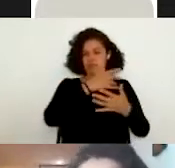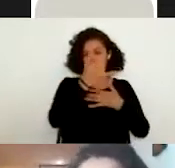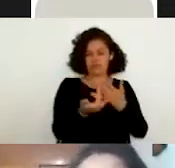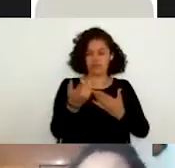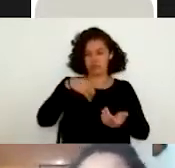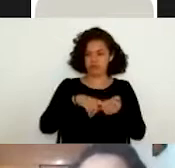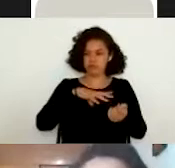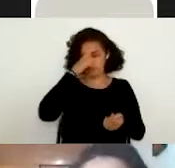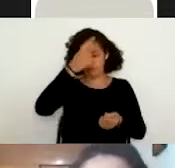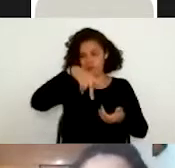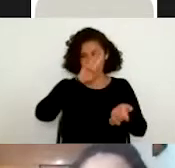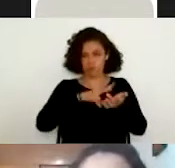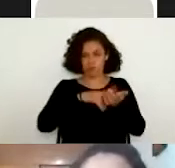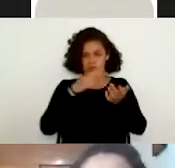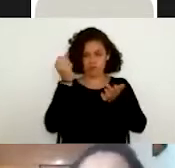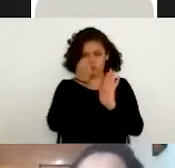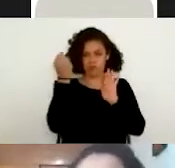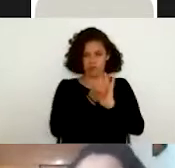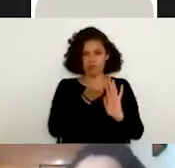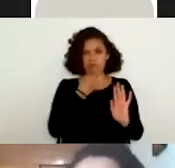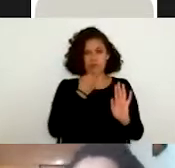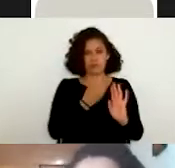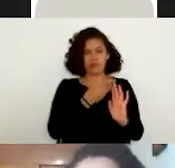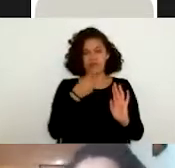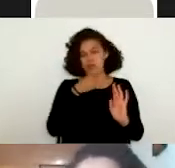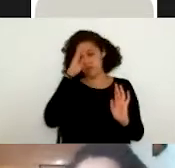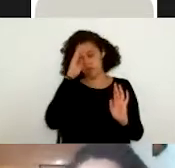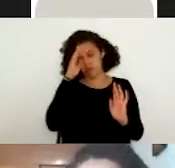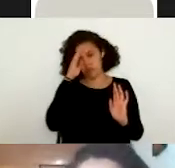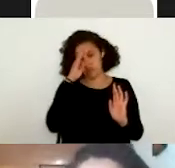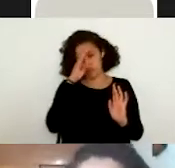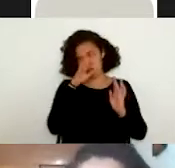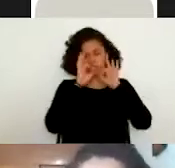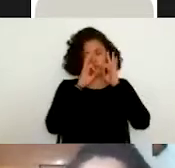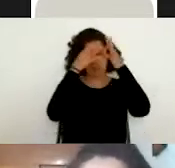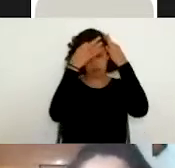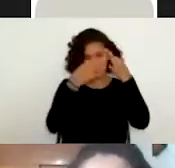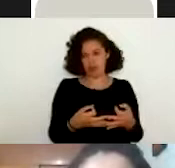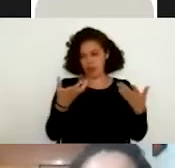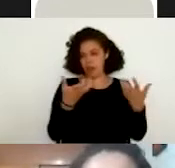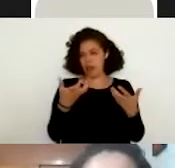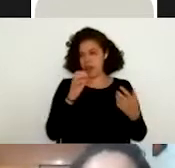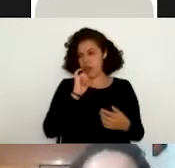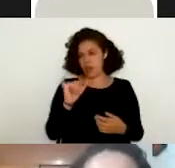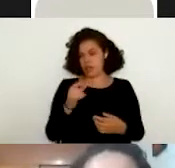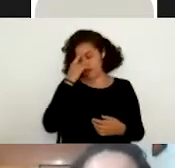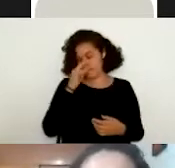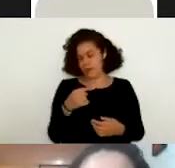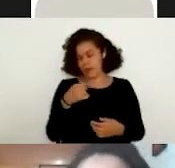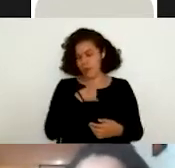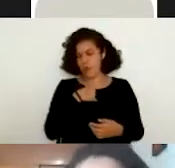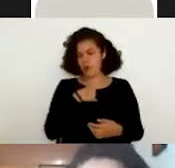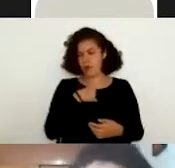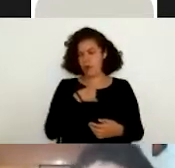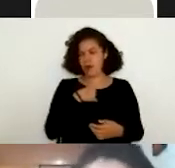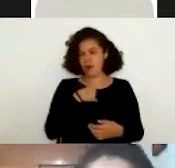los avalen, los aprueben, tengan esta consistencia para poder para que yo pueda